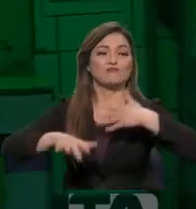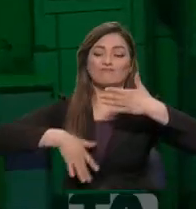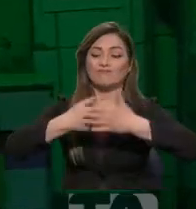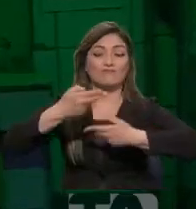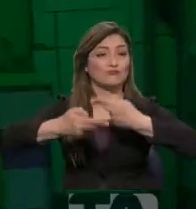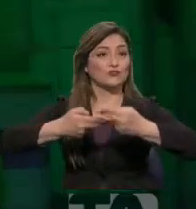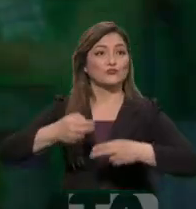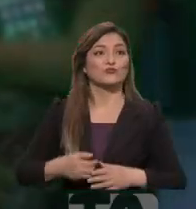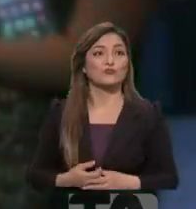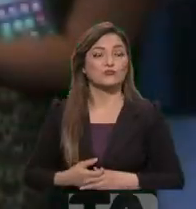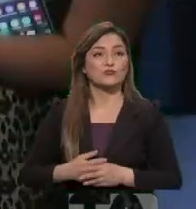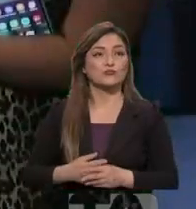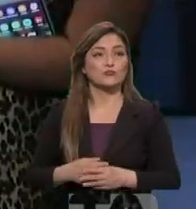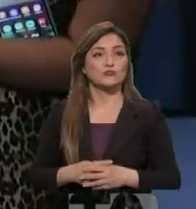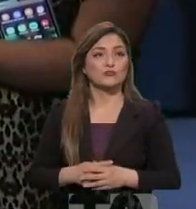los negocios.